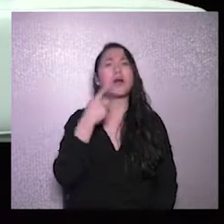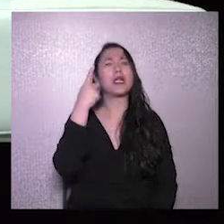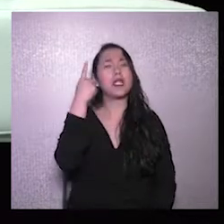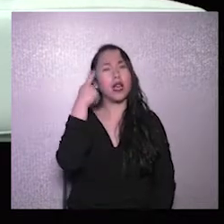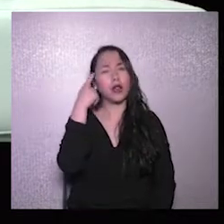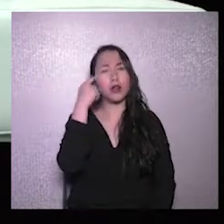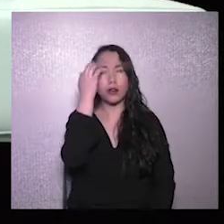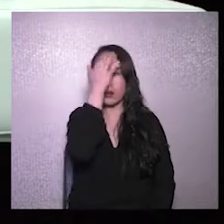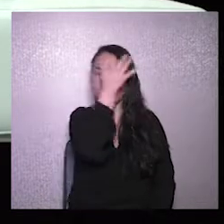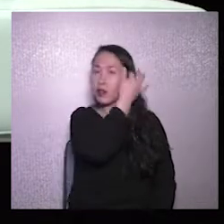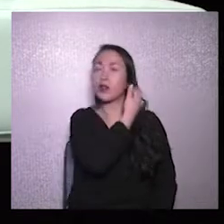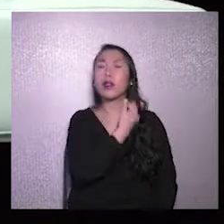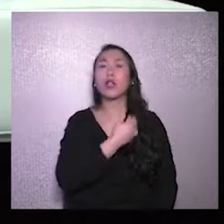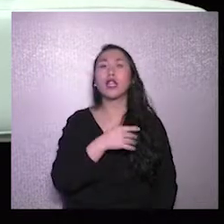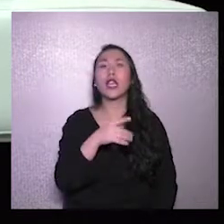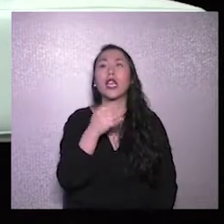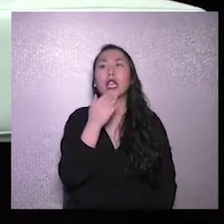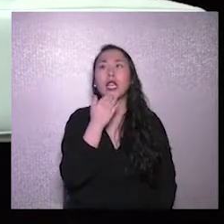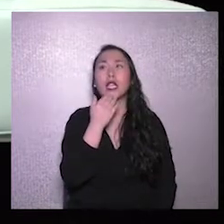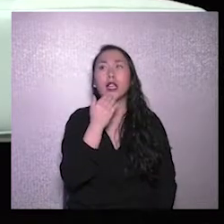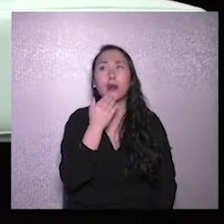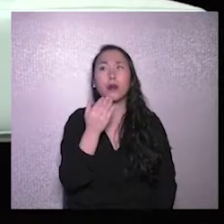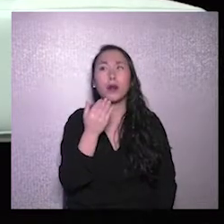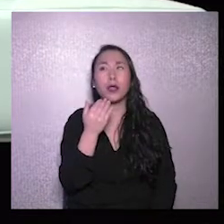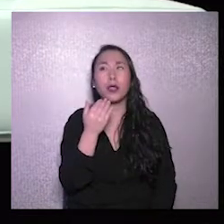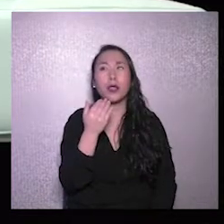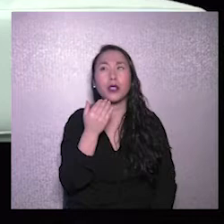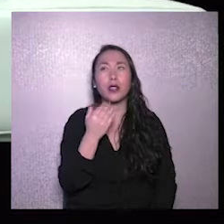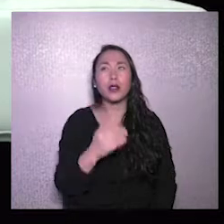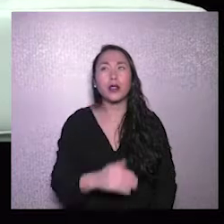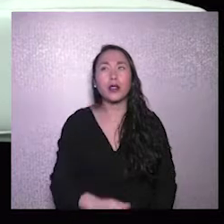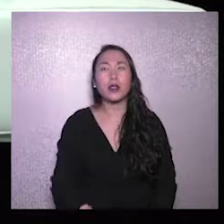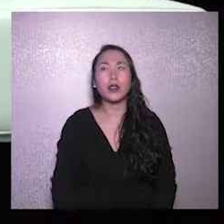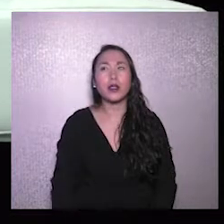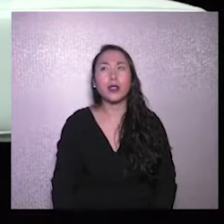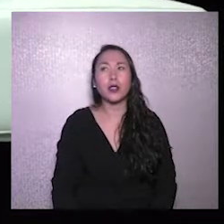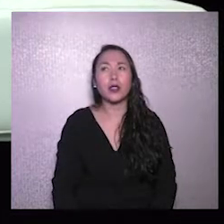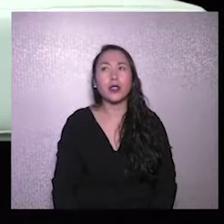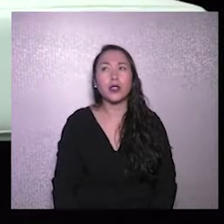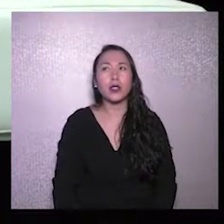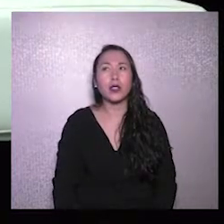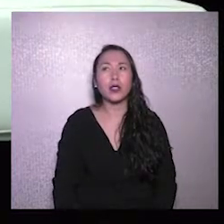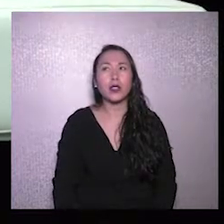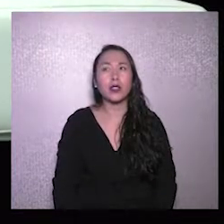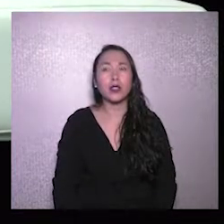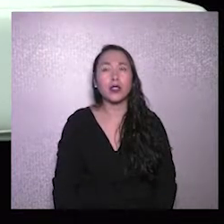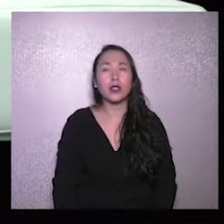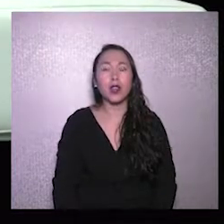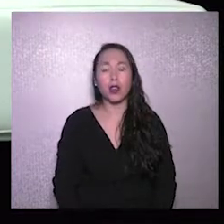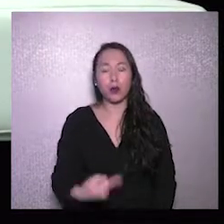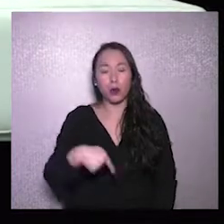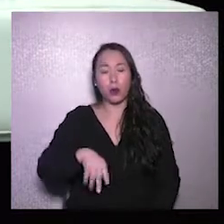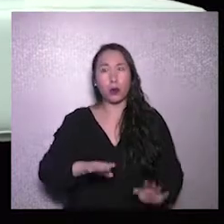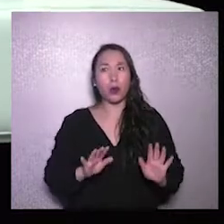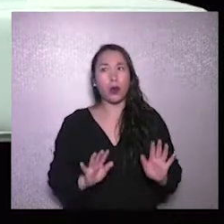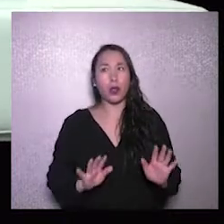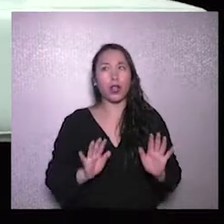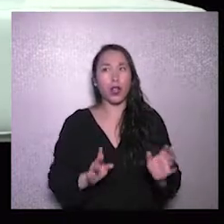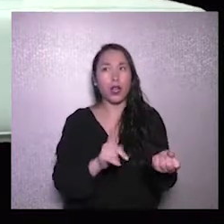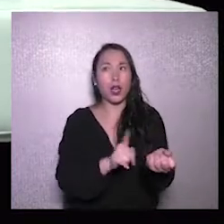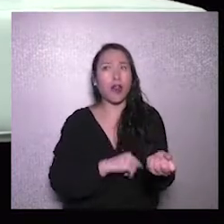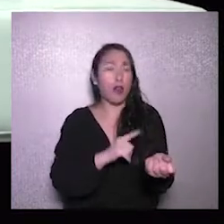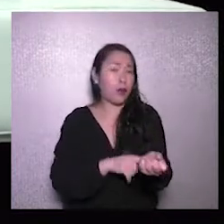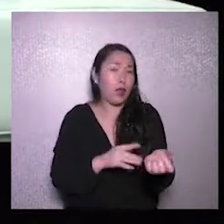volver y me casé y me enamoré de una santiaguina y me quedé acá. Y uno se queda donde vive la familia de la